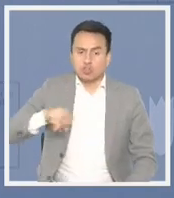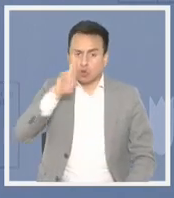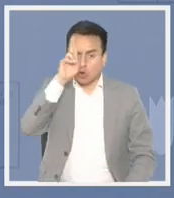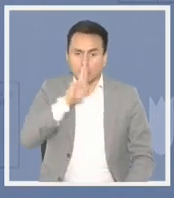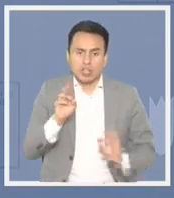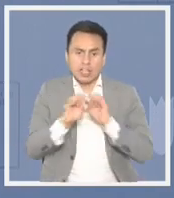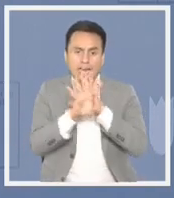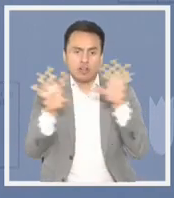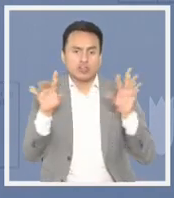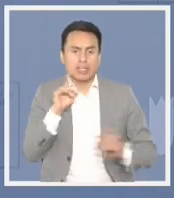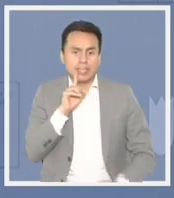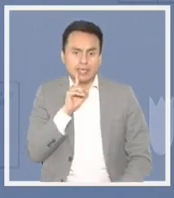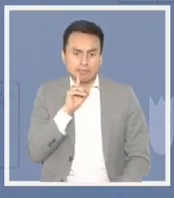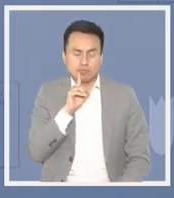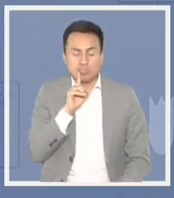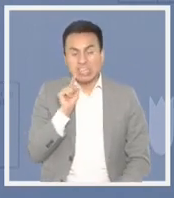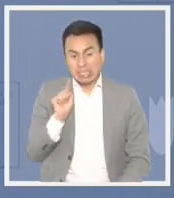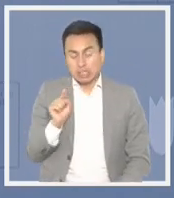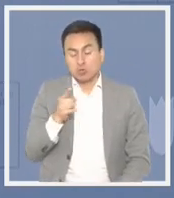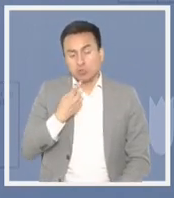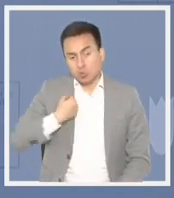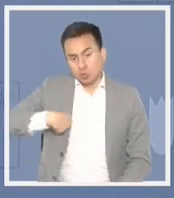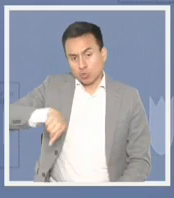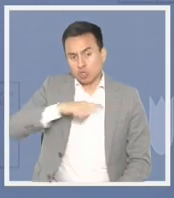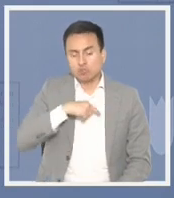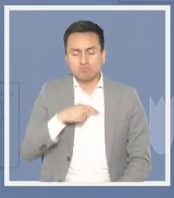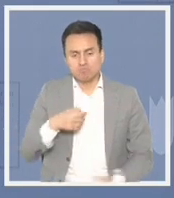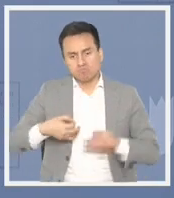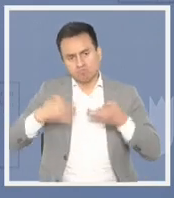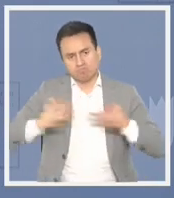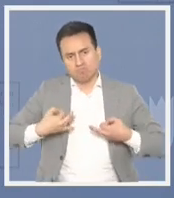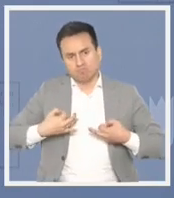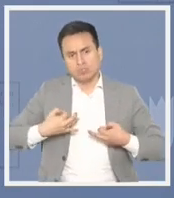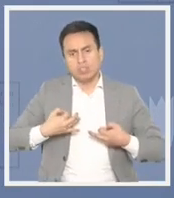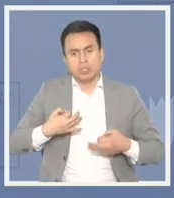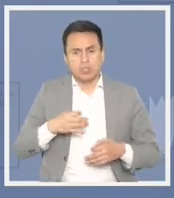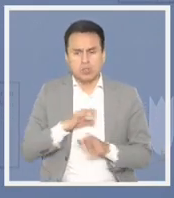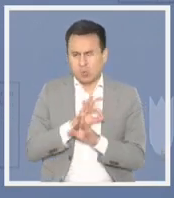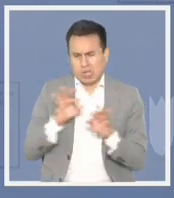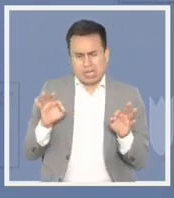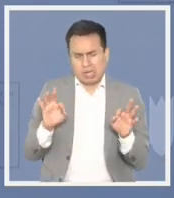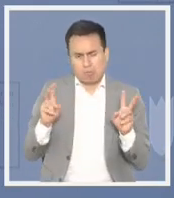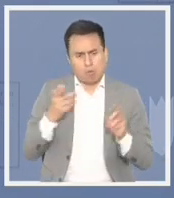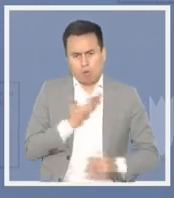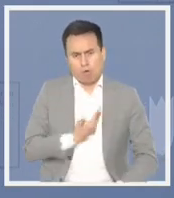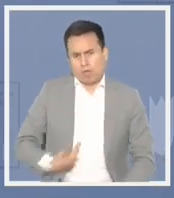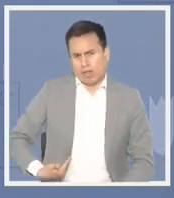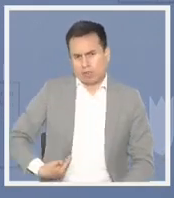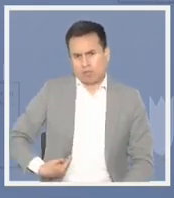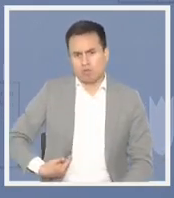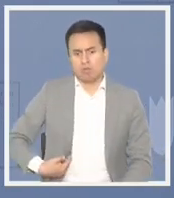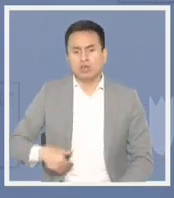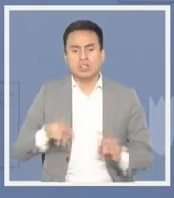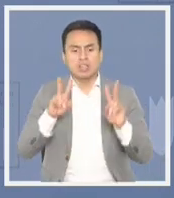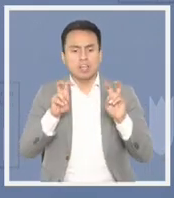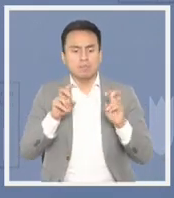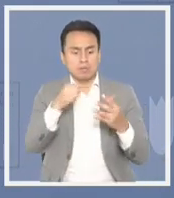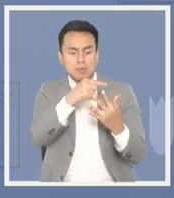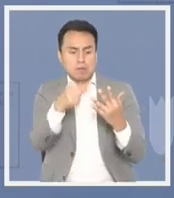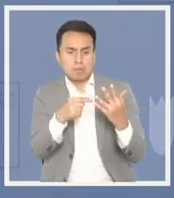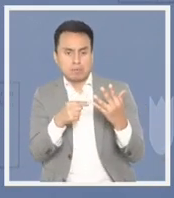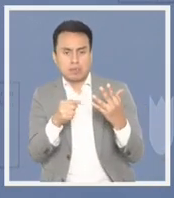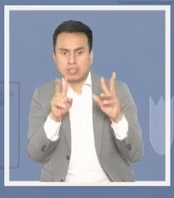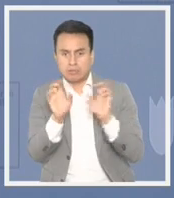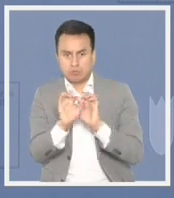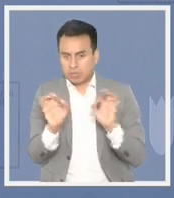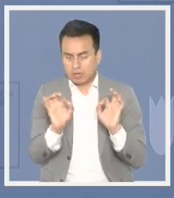muy claro y en eso hemos sido consistentes y nunca hemos manifestado como gobierno respecto de ninguno de los candidatos,